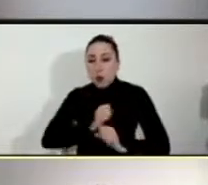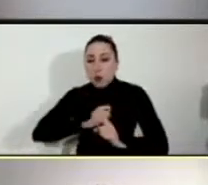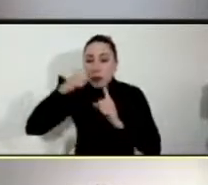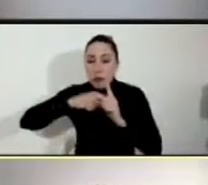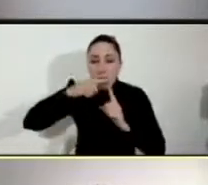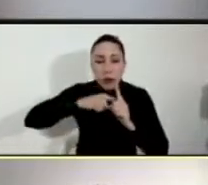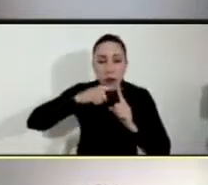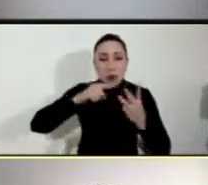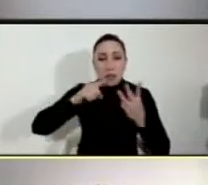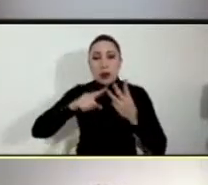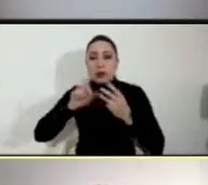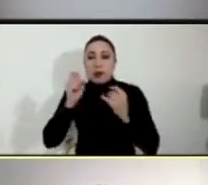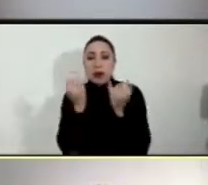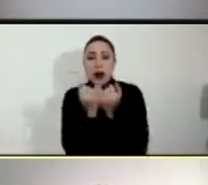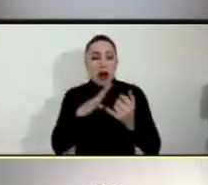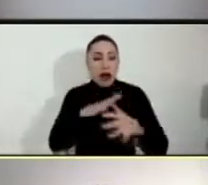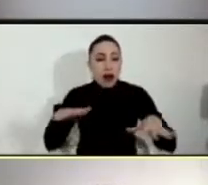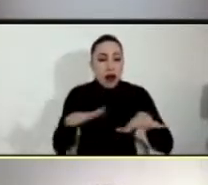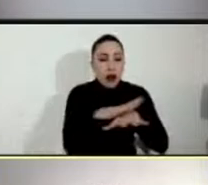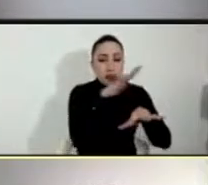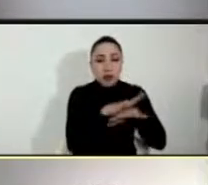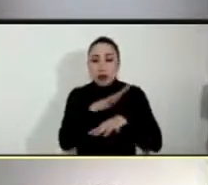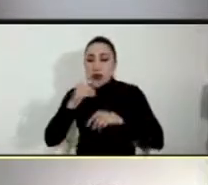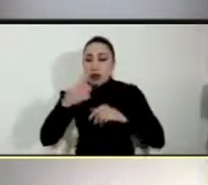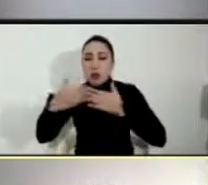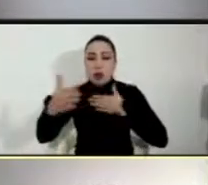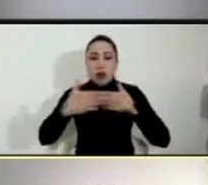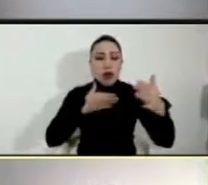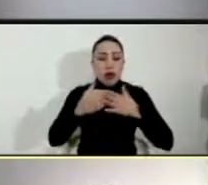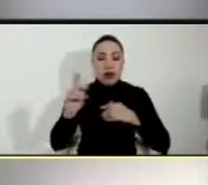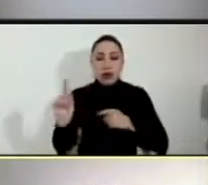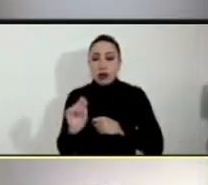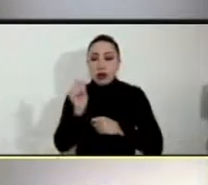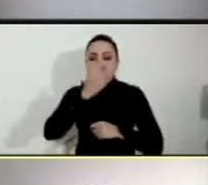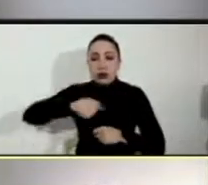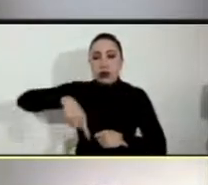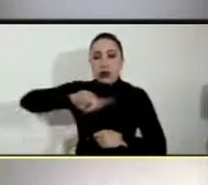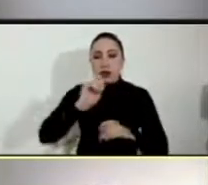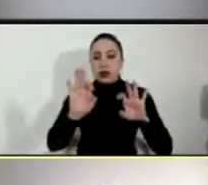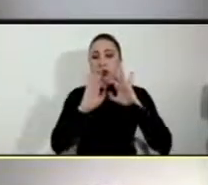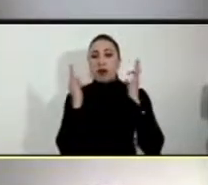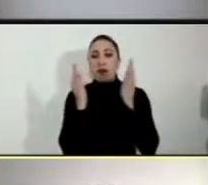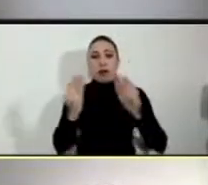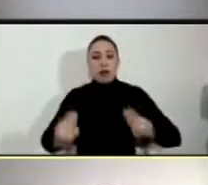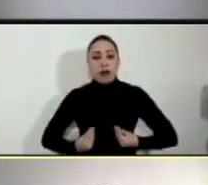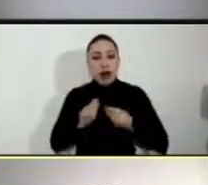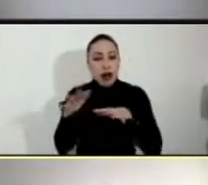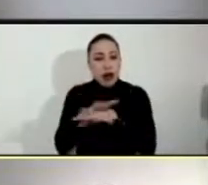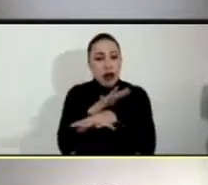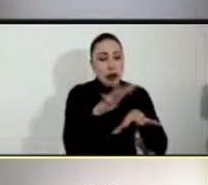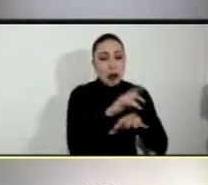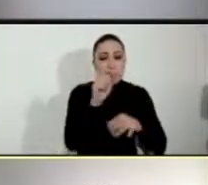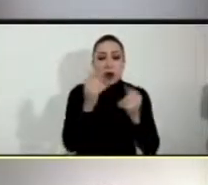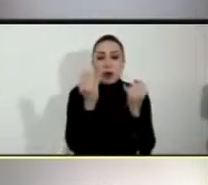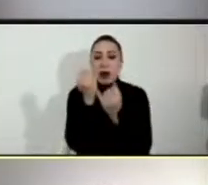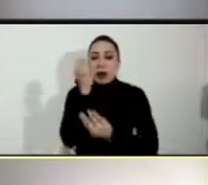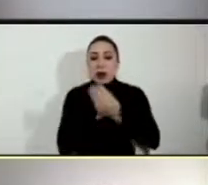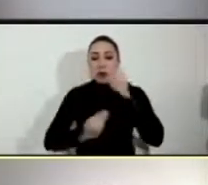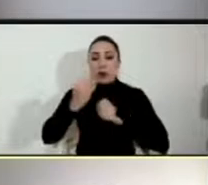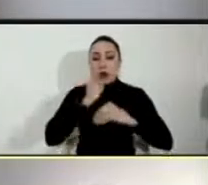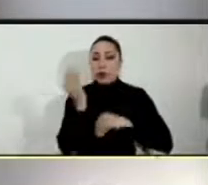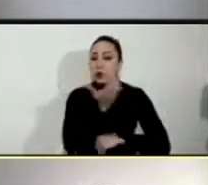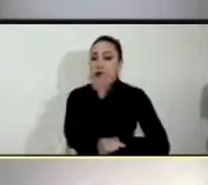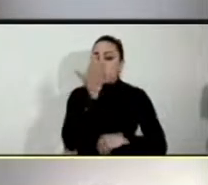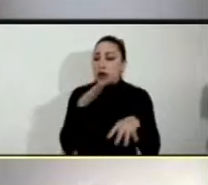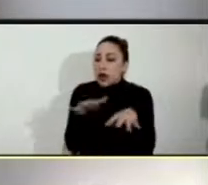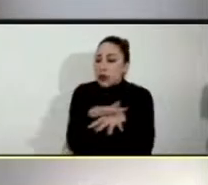rápidos cambios tecnológicos, están transformando los sistemas alimentarios y en la mayoría de los casos